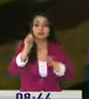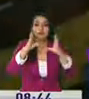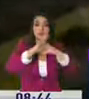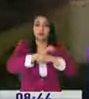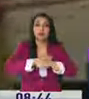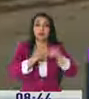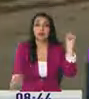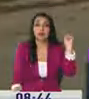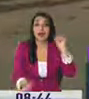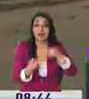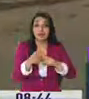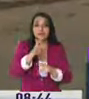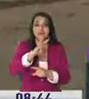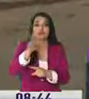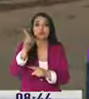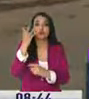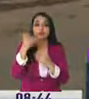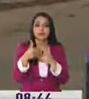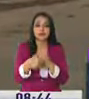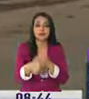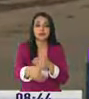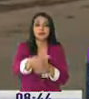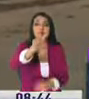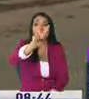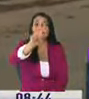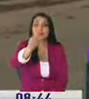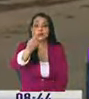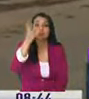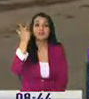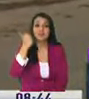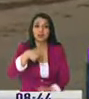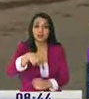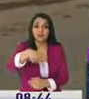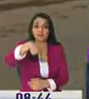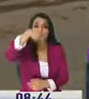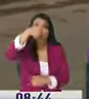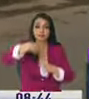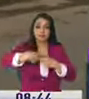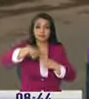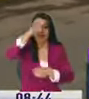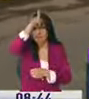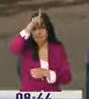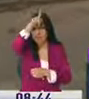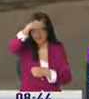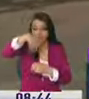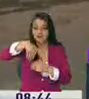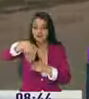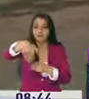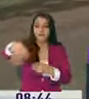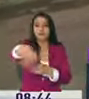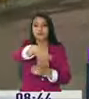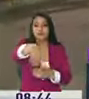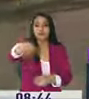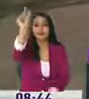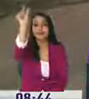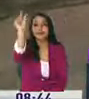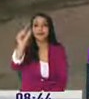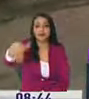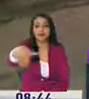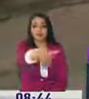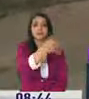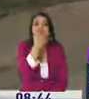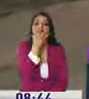los 21 días posteriores aquí en el norte de la capital entre las calles Alemania e Italia sobre el Eloy Alfaro. Por